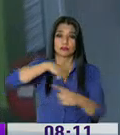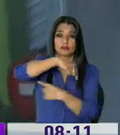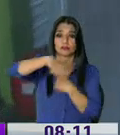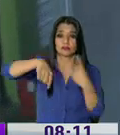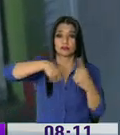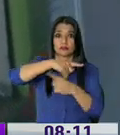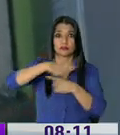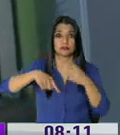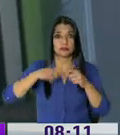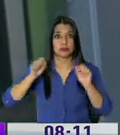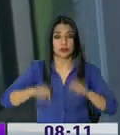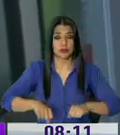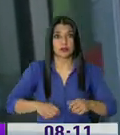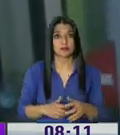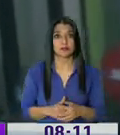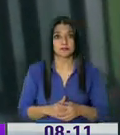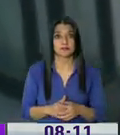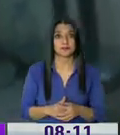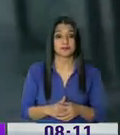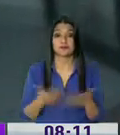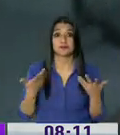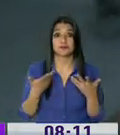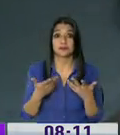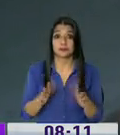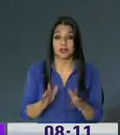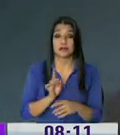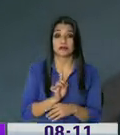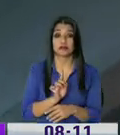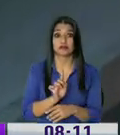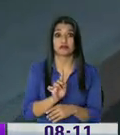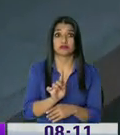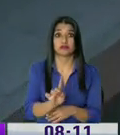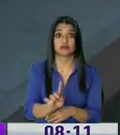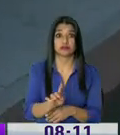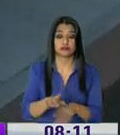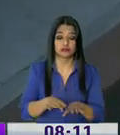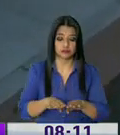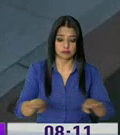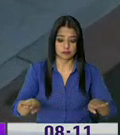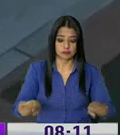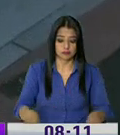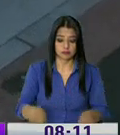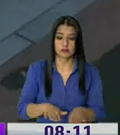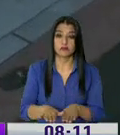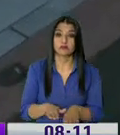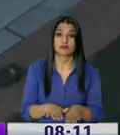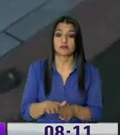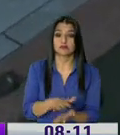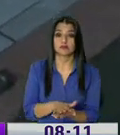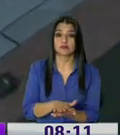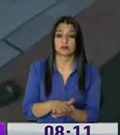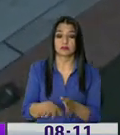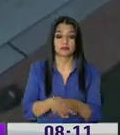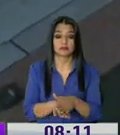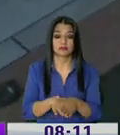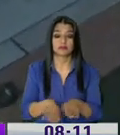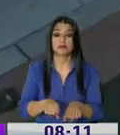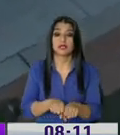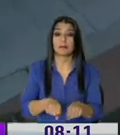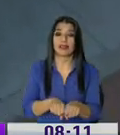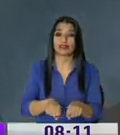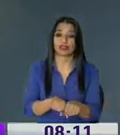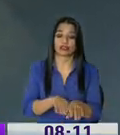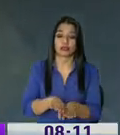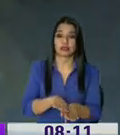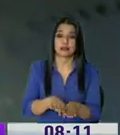Cuando terminen ese proceso, deberán pasar por estas bandas que tienen cloro y unas toallas para limpiar su calzado, y ahí sí